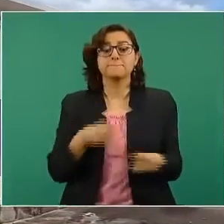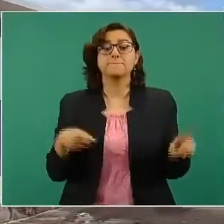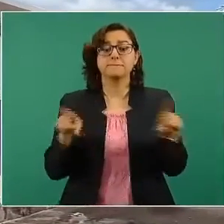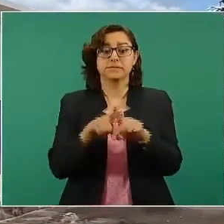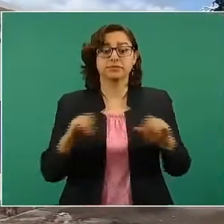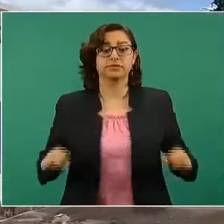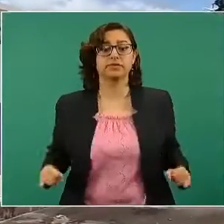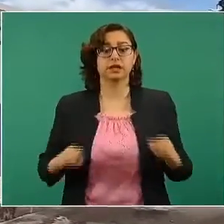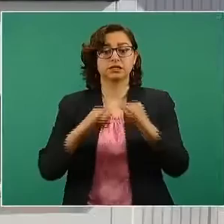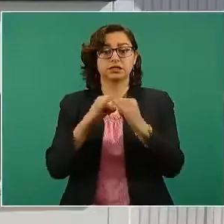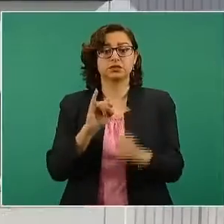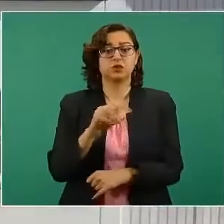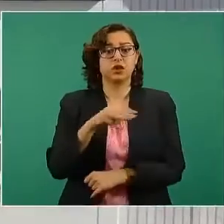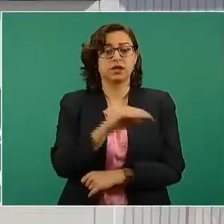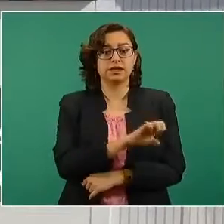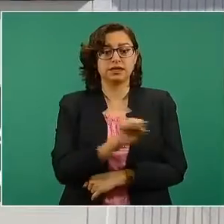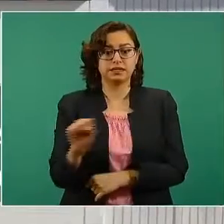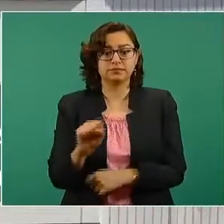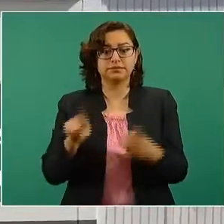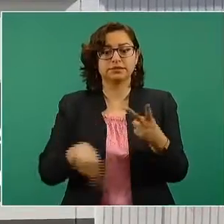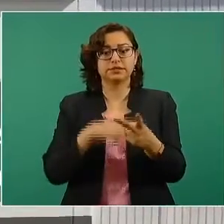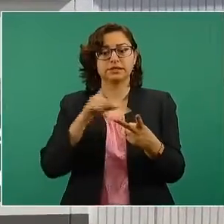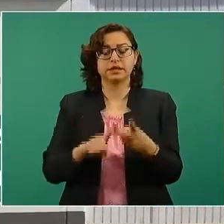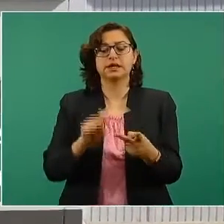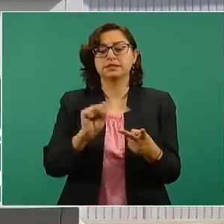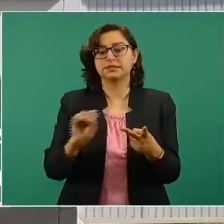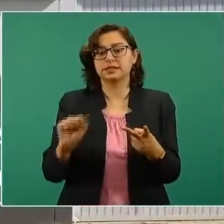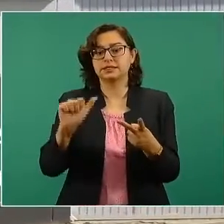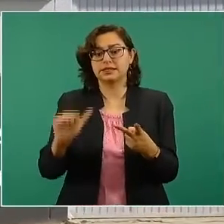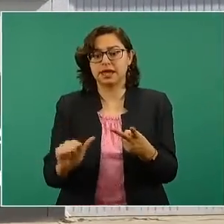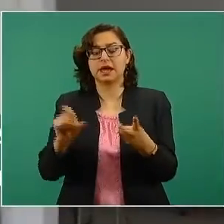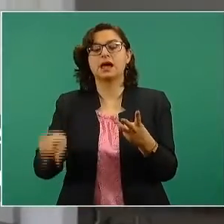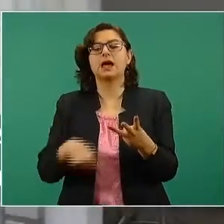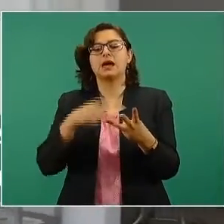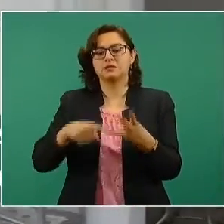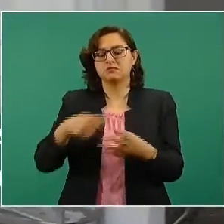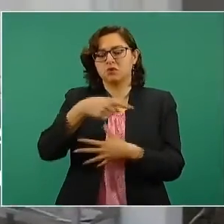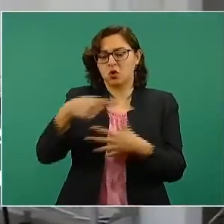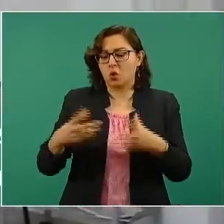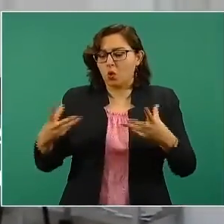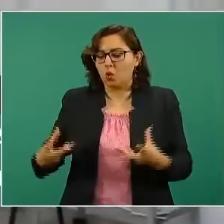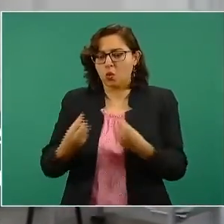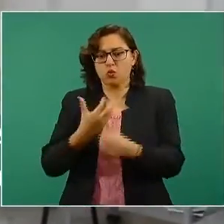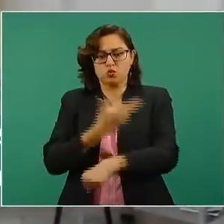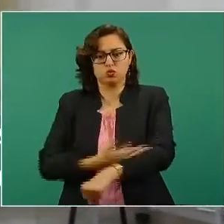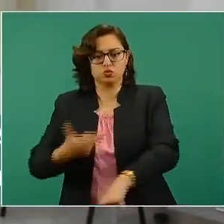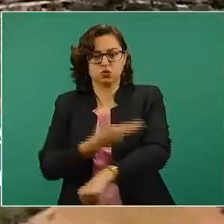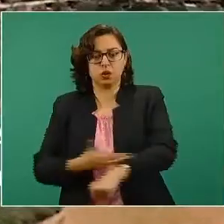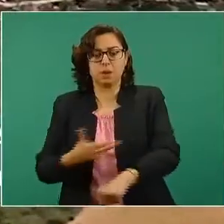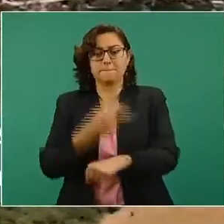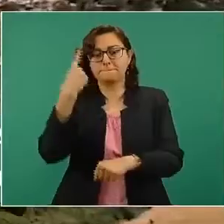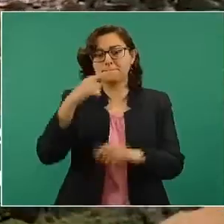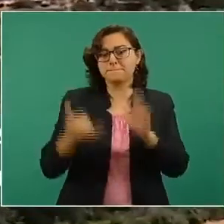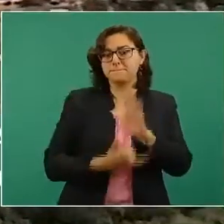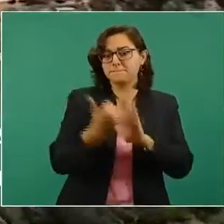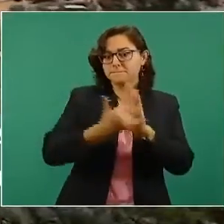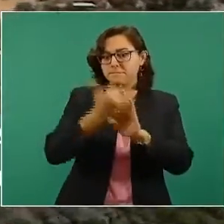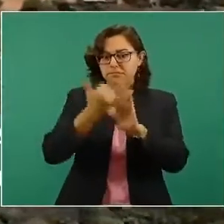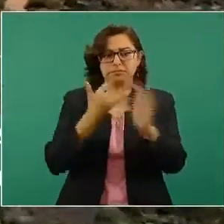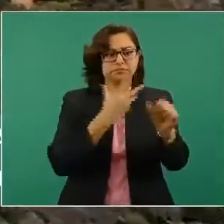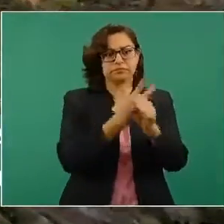Instituto Mexicano del Seguro Social y la Secretaría de Salud coordinan y llevan a cabo las acciones de reconstrucción, mismas que